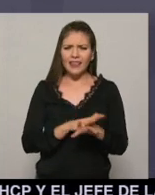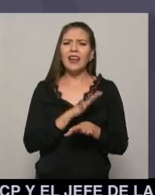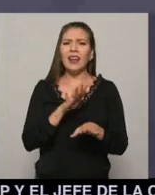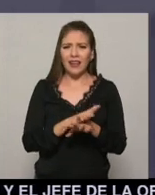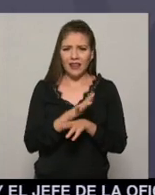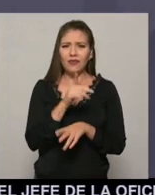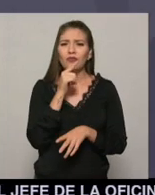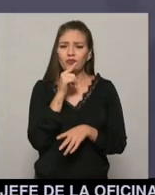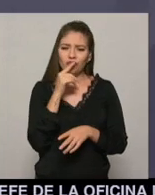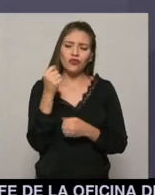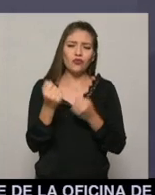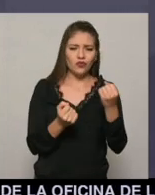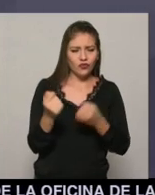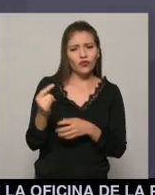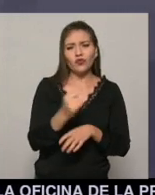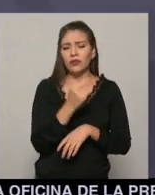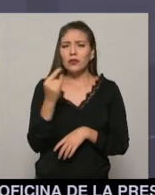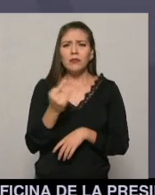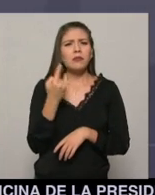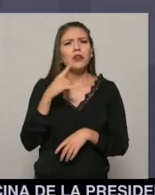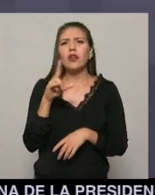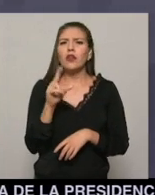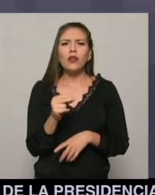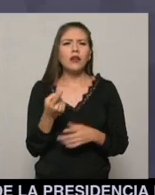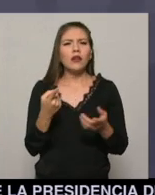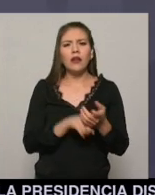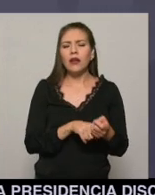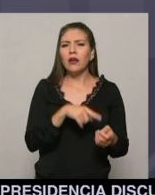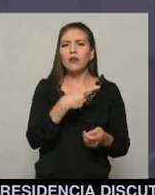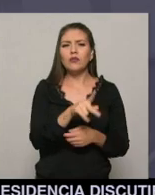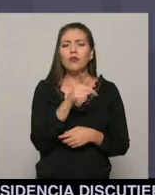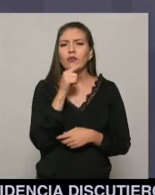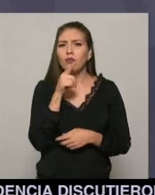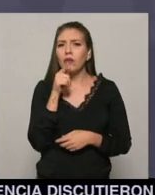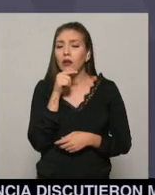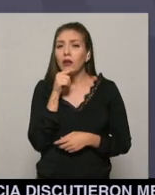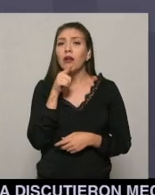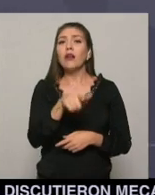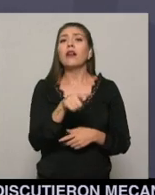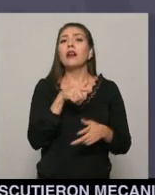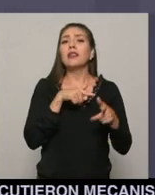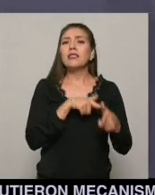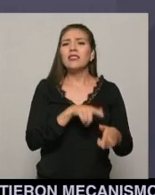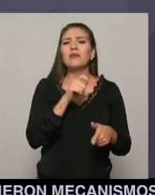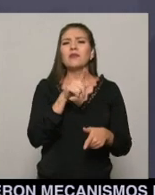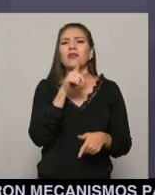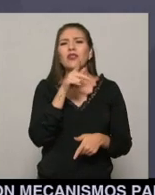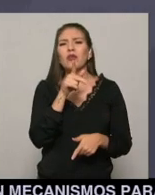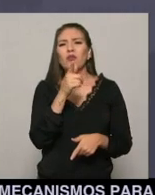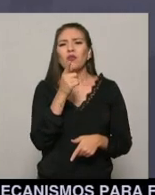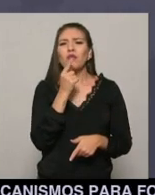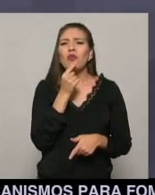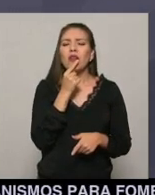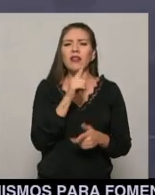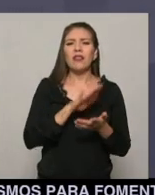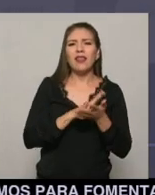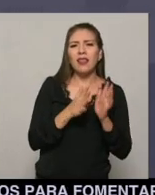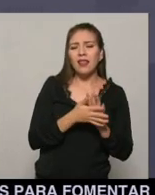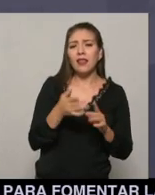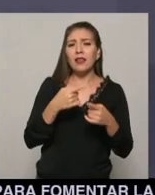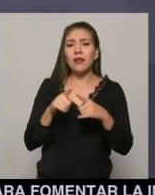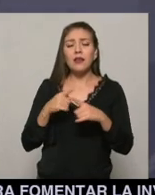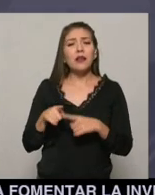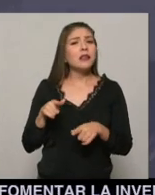contenido. Los recursos humanos, la delincuencia organizada uniformada sigue operando en la ciudad y uno de